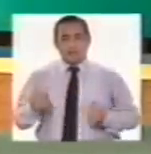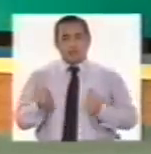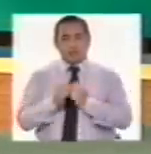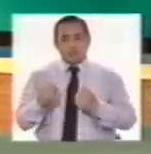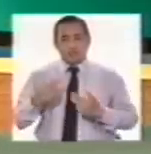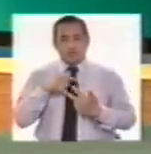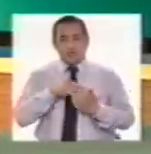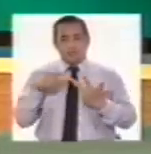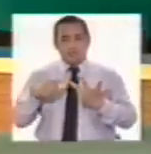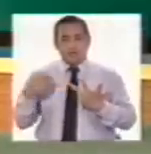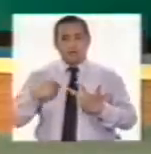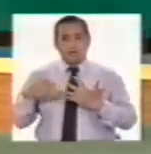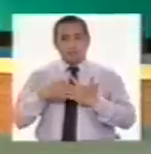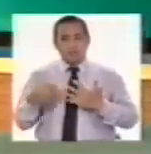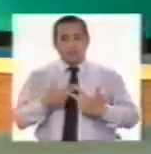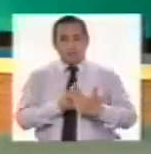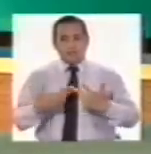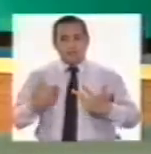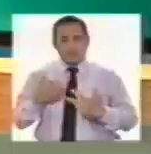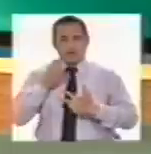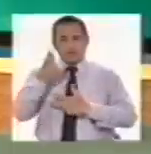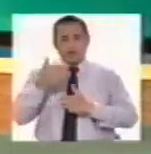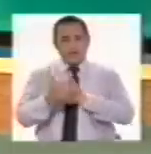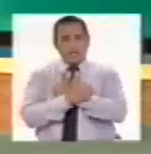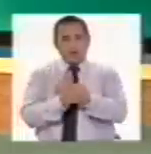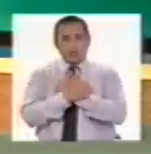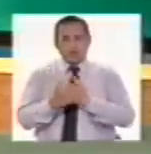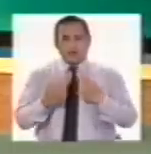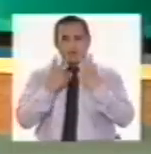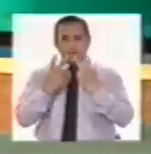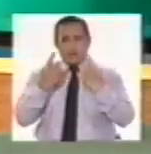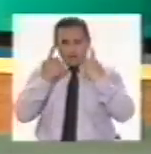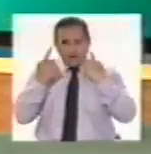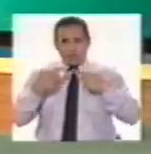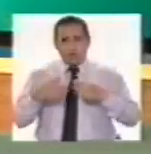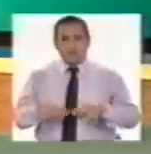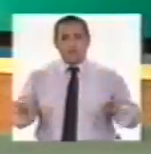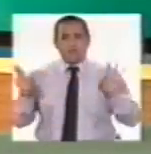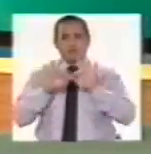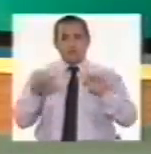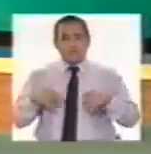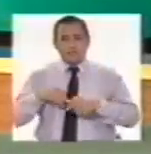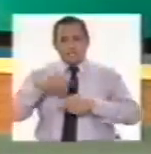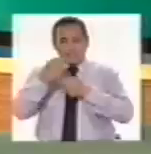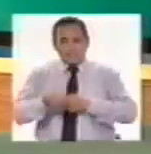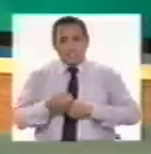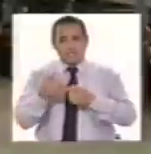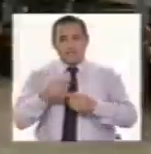a la localidad de vinchos en ayacucho destacó la importancia nadinn Heredia del programa chakra